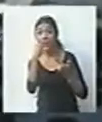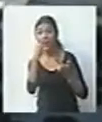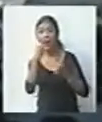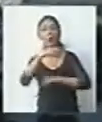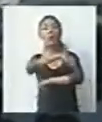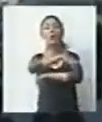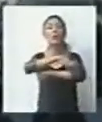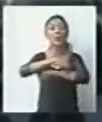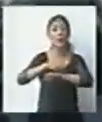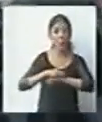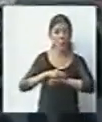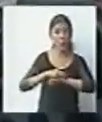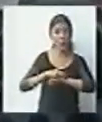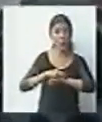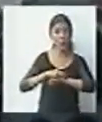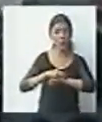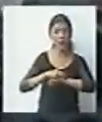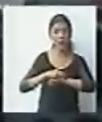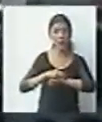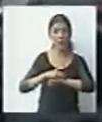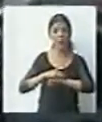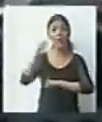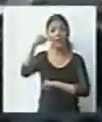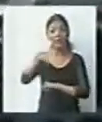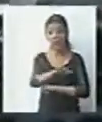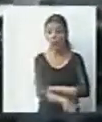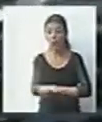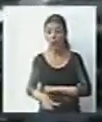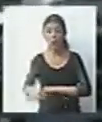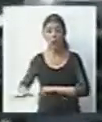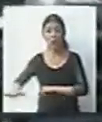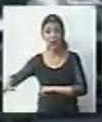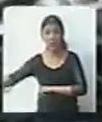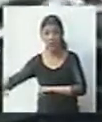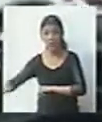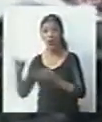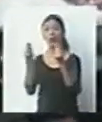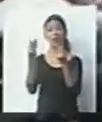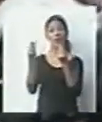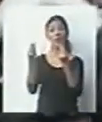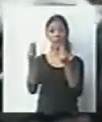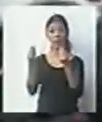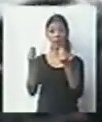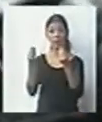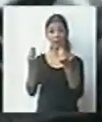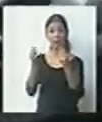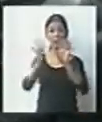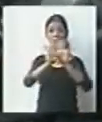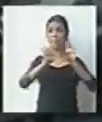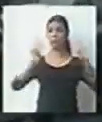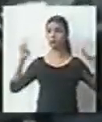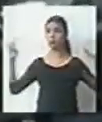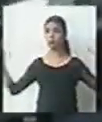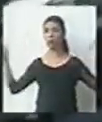ese montonero ahí, a dar miedo a la gente y a los chicos. Eso es recién hoy traer el derecho del niño, venir vos acá dando la cara y medio mundo